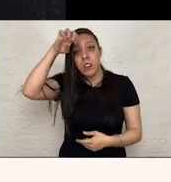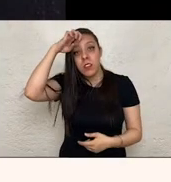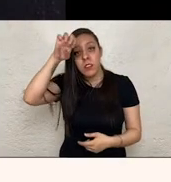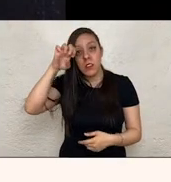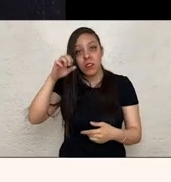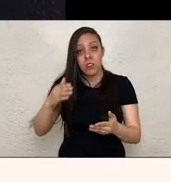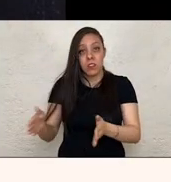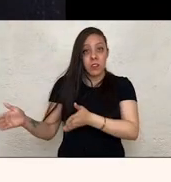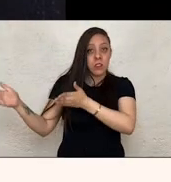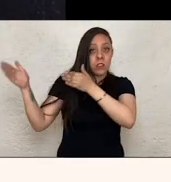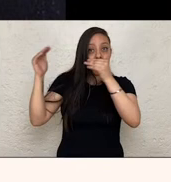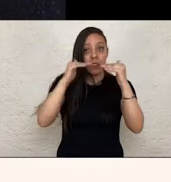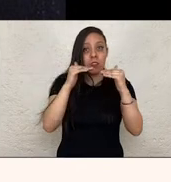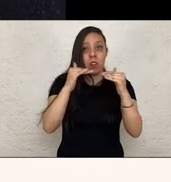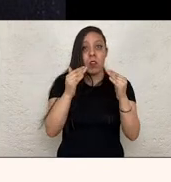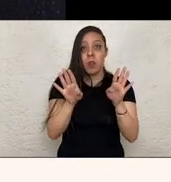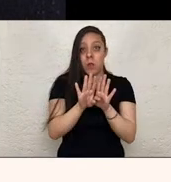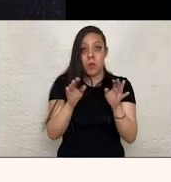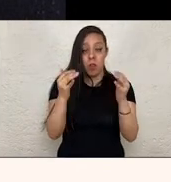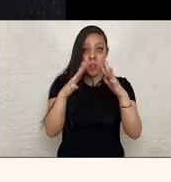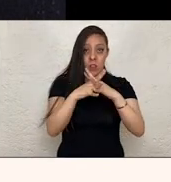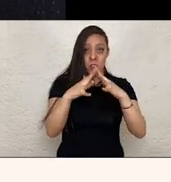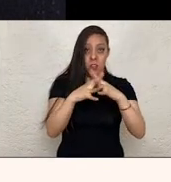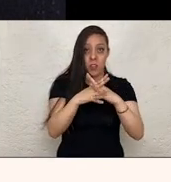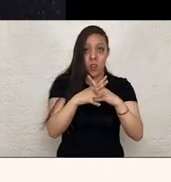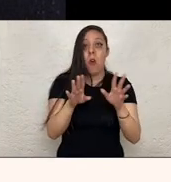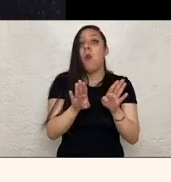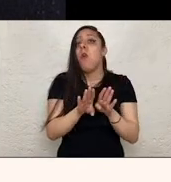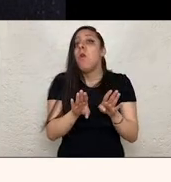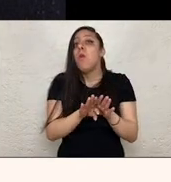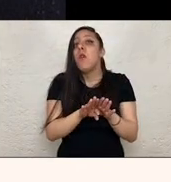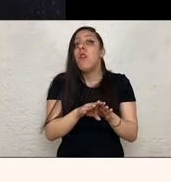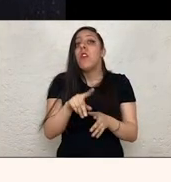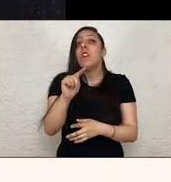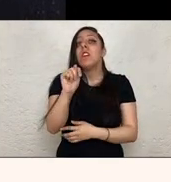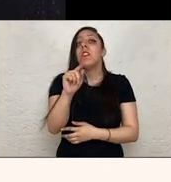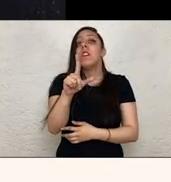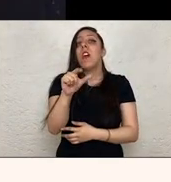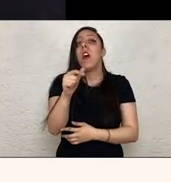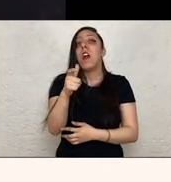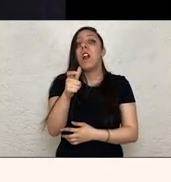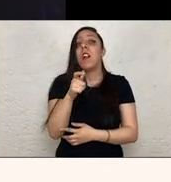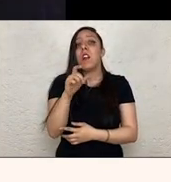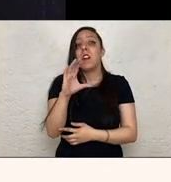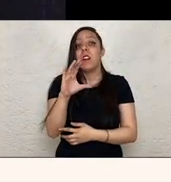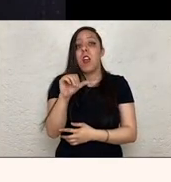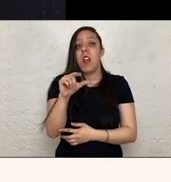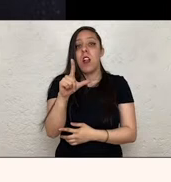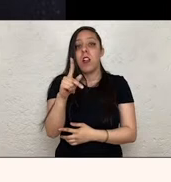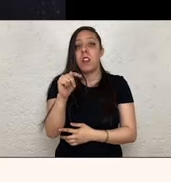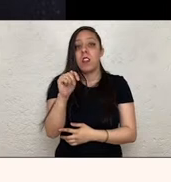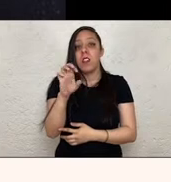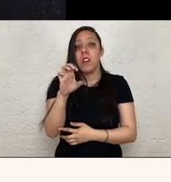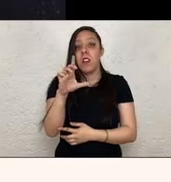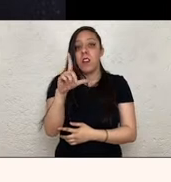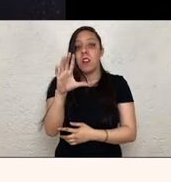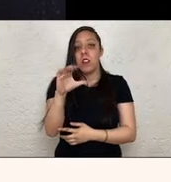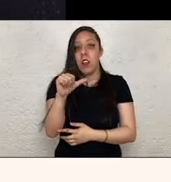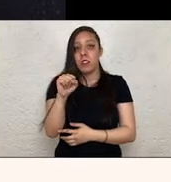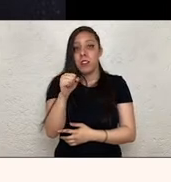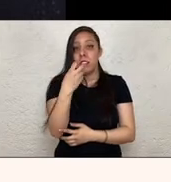o si vamos a ponernos en su lado, como por ejemplo hicieron los tlaxcaltecas, la gente de